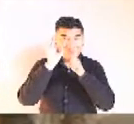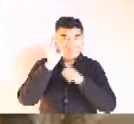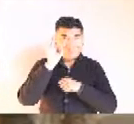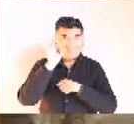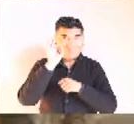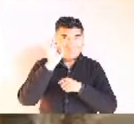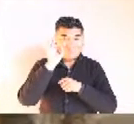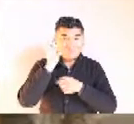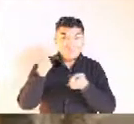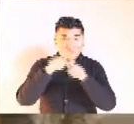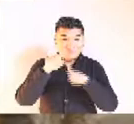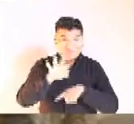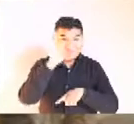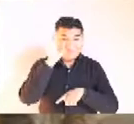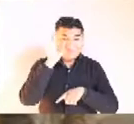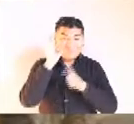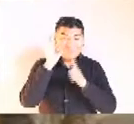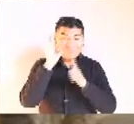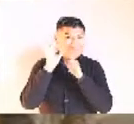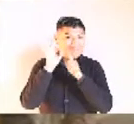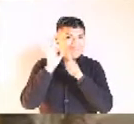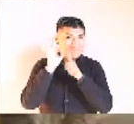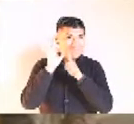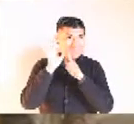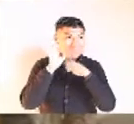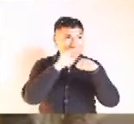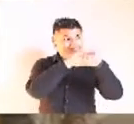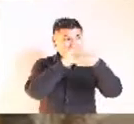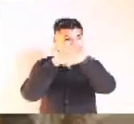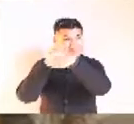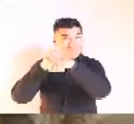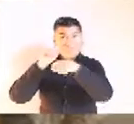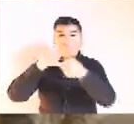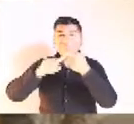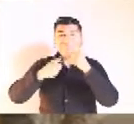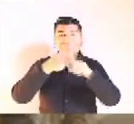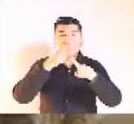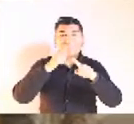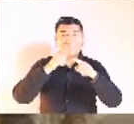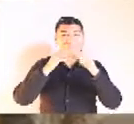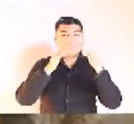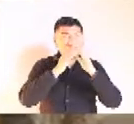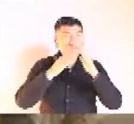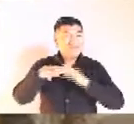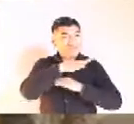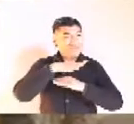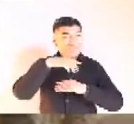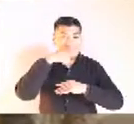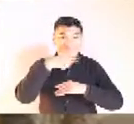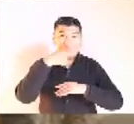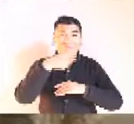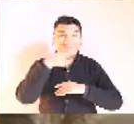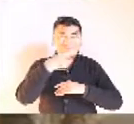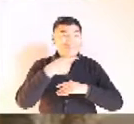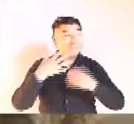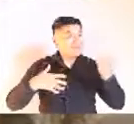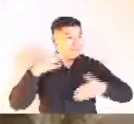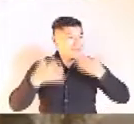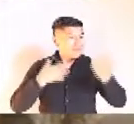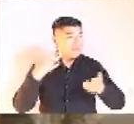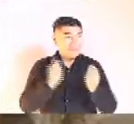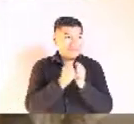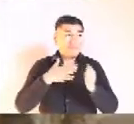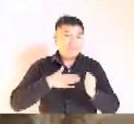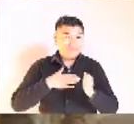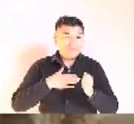Y cuando la encuentra, llama a sus amigas y vecinas y les dice: alégrense